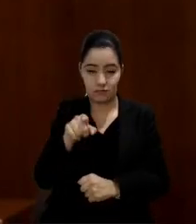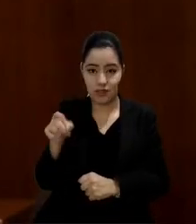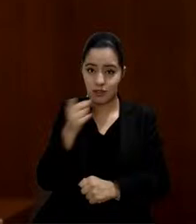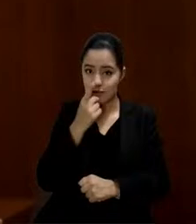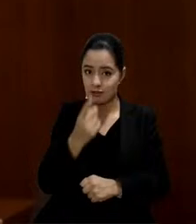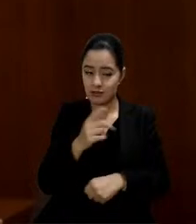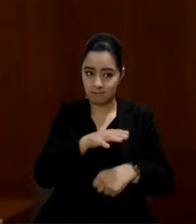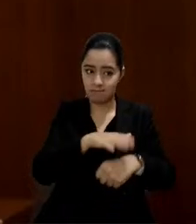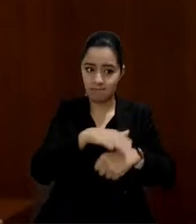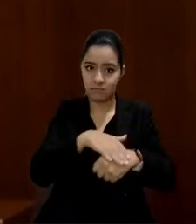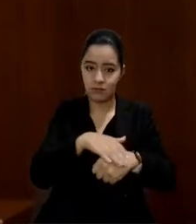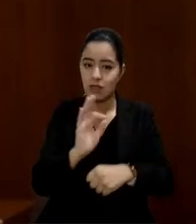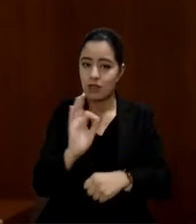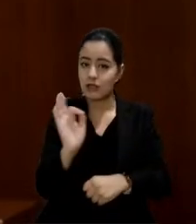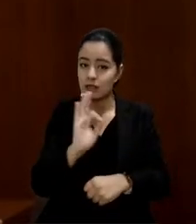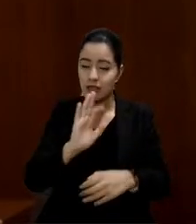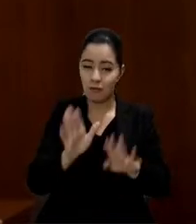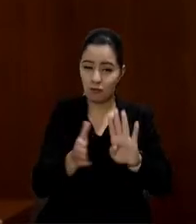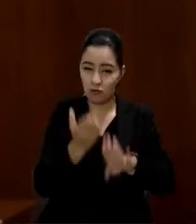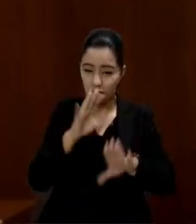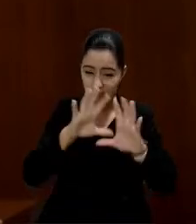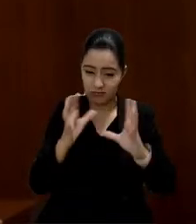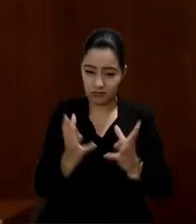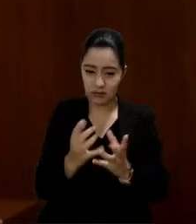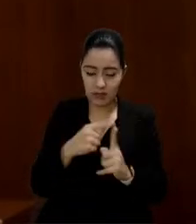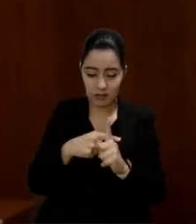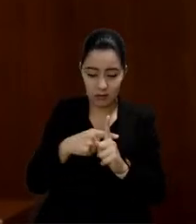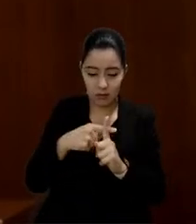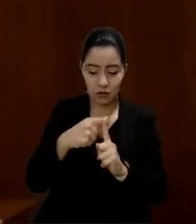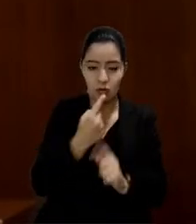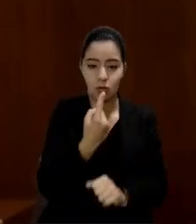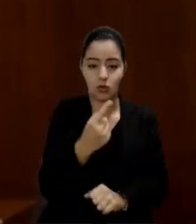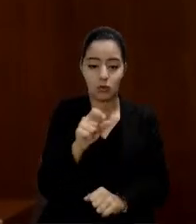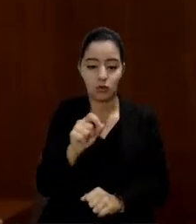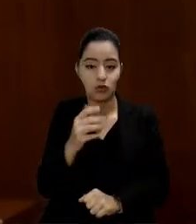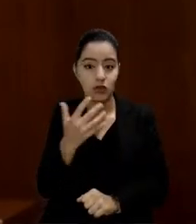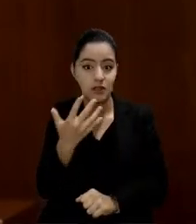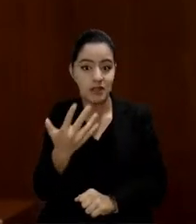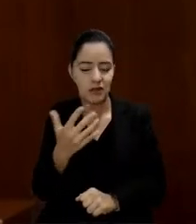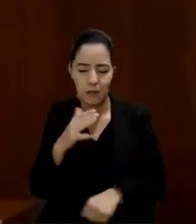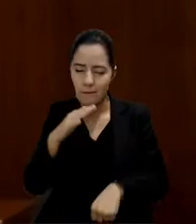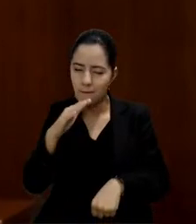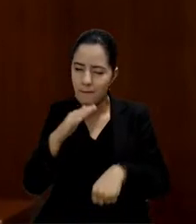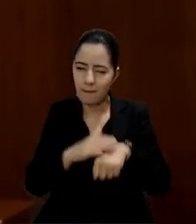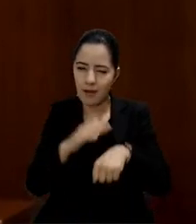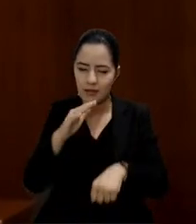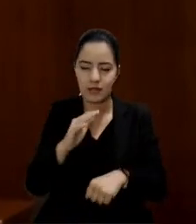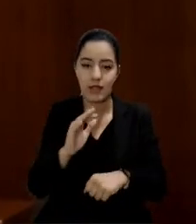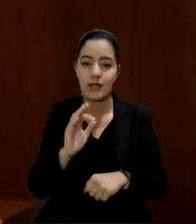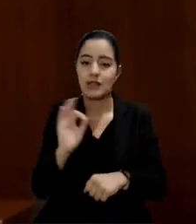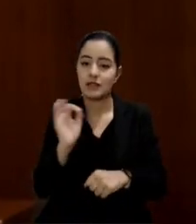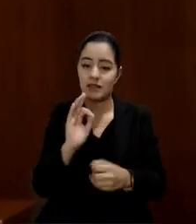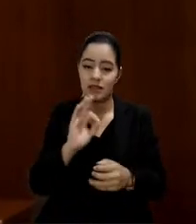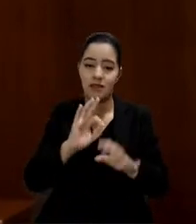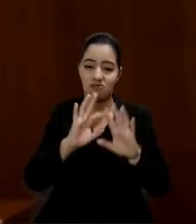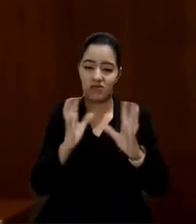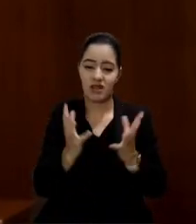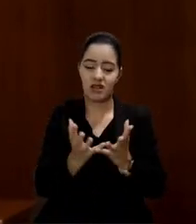si la temperatura global supera los 1.5 grados Celsius, las consecuencias serán